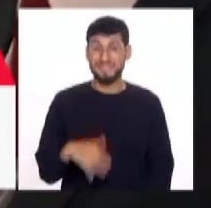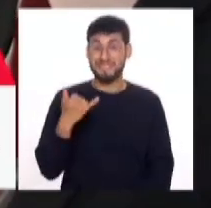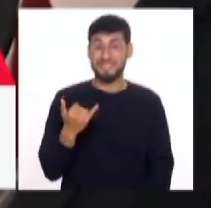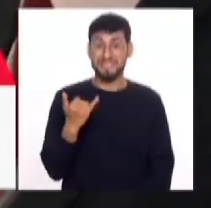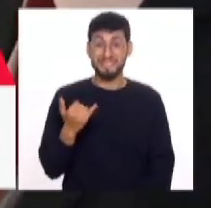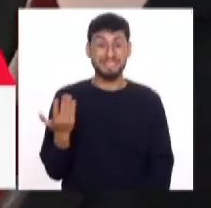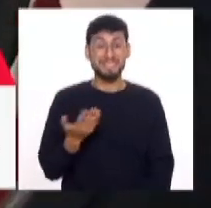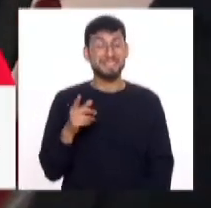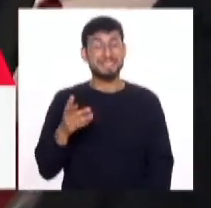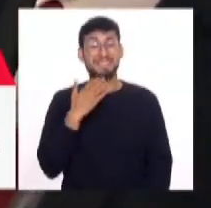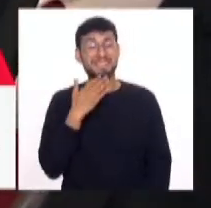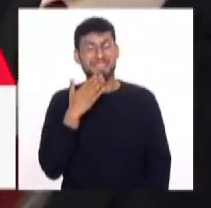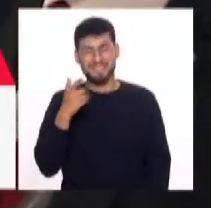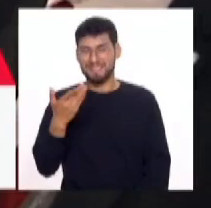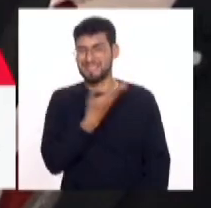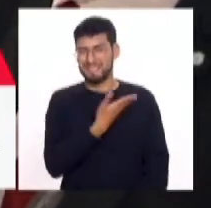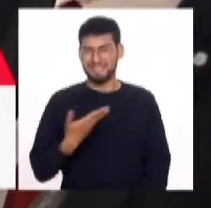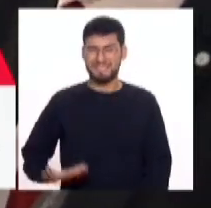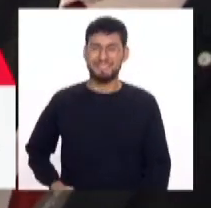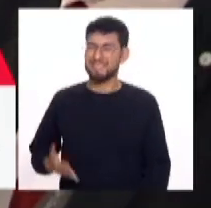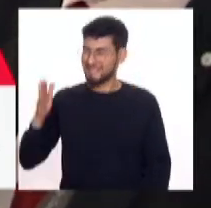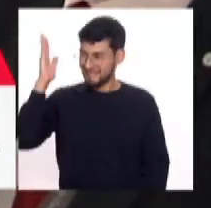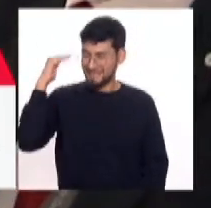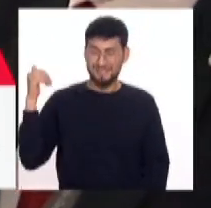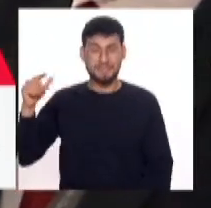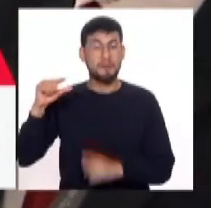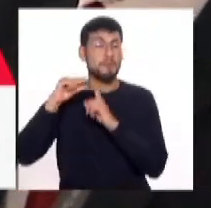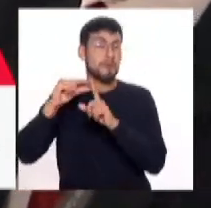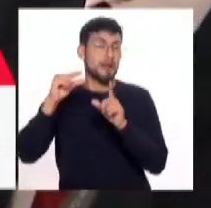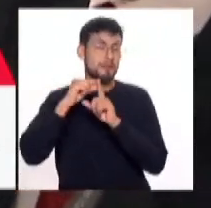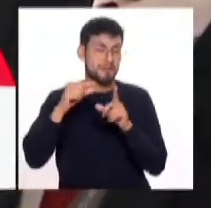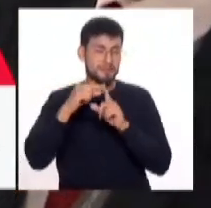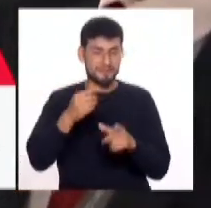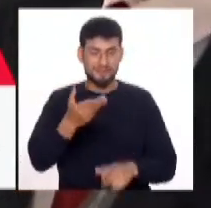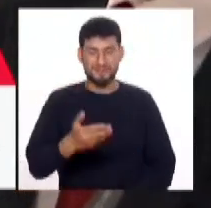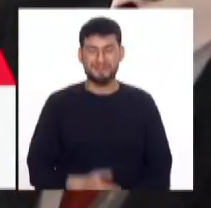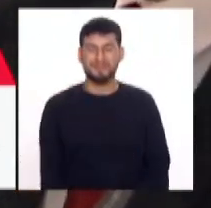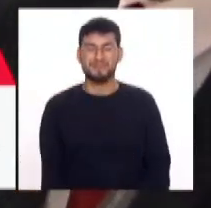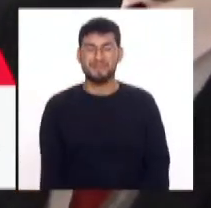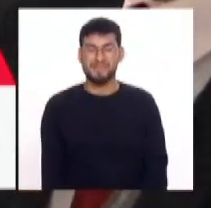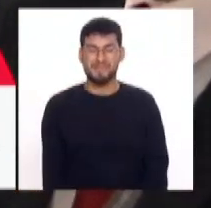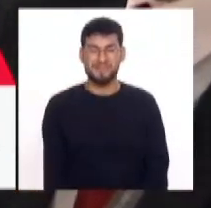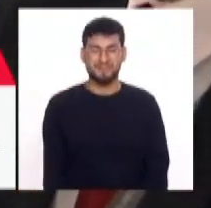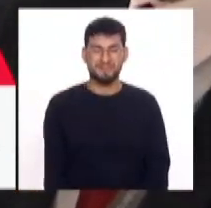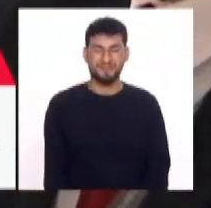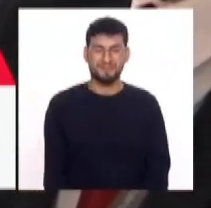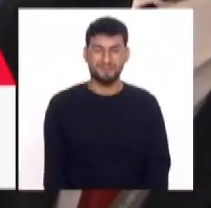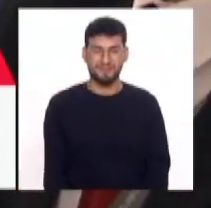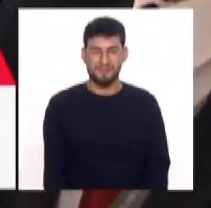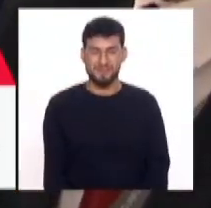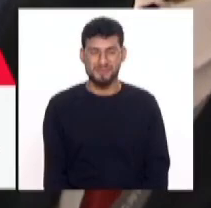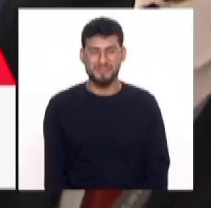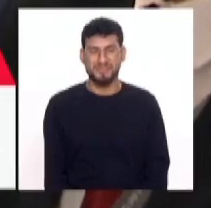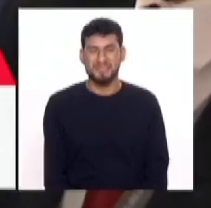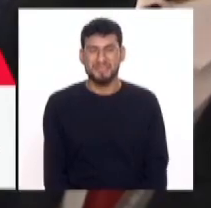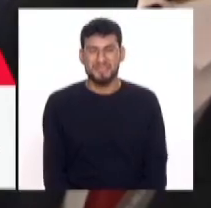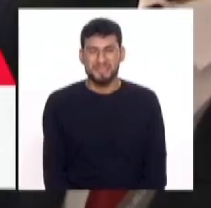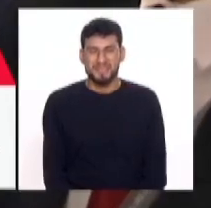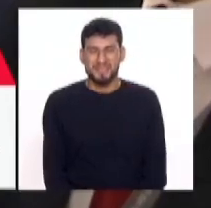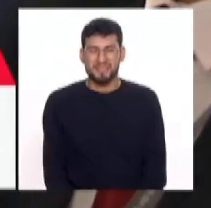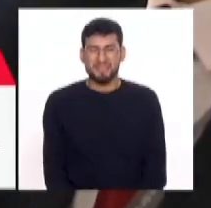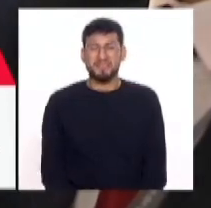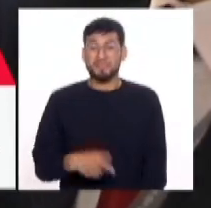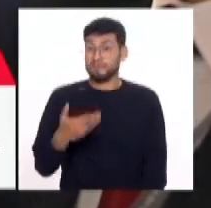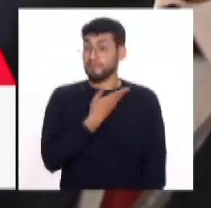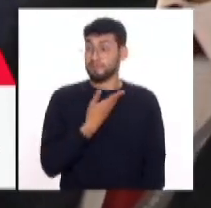escuchar las palabras de la presidenta de la República, Dina Boluarte. De la señora presidenta constitucional